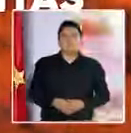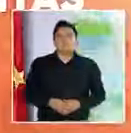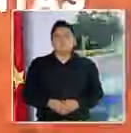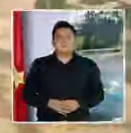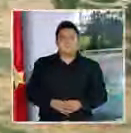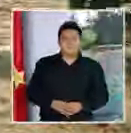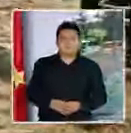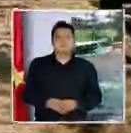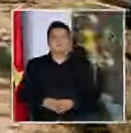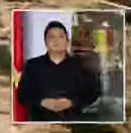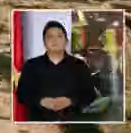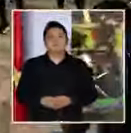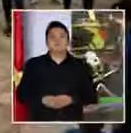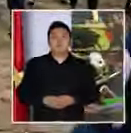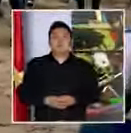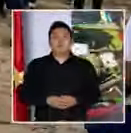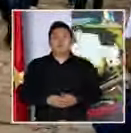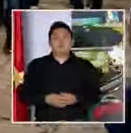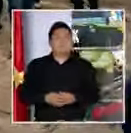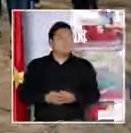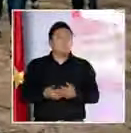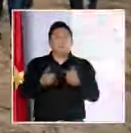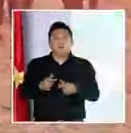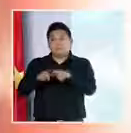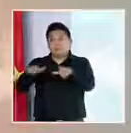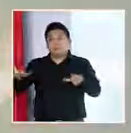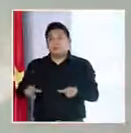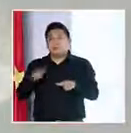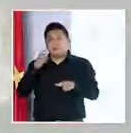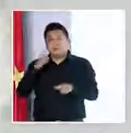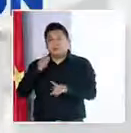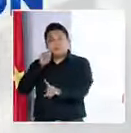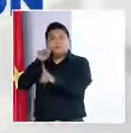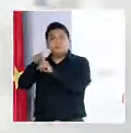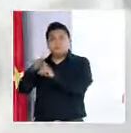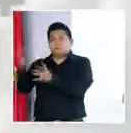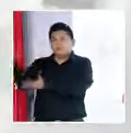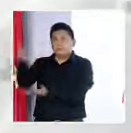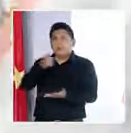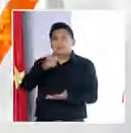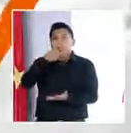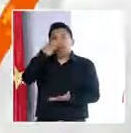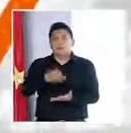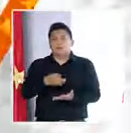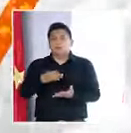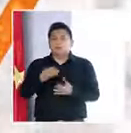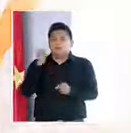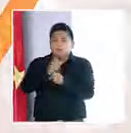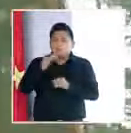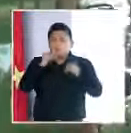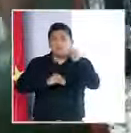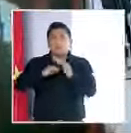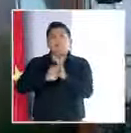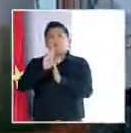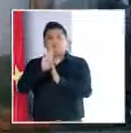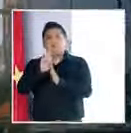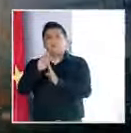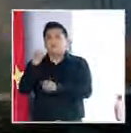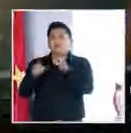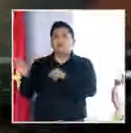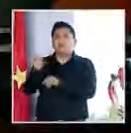rentas departamentales a través de ese despacho ha sido prioridad para garantizar la inversión en obras y desarrollo para toda la